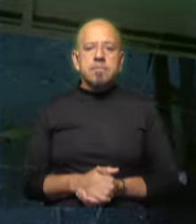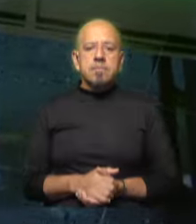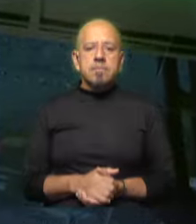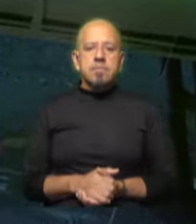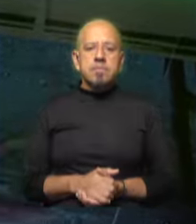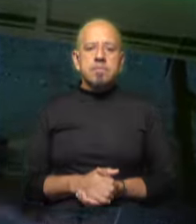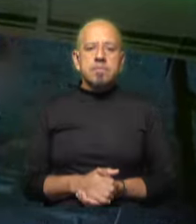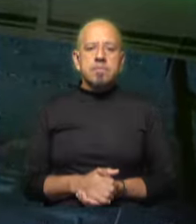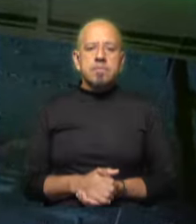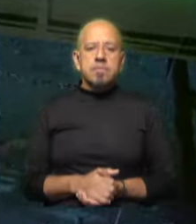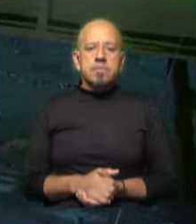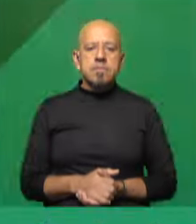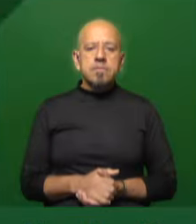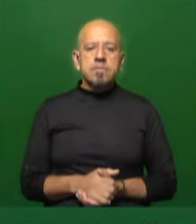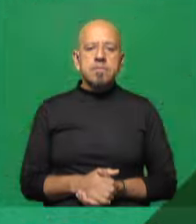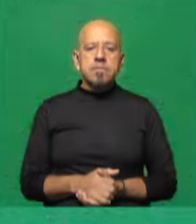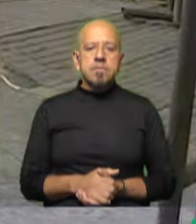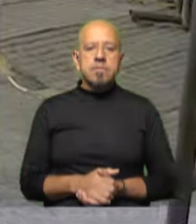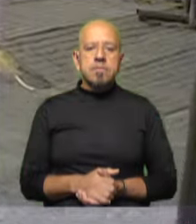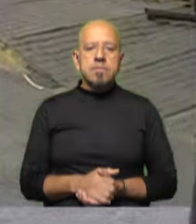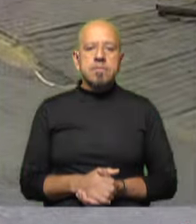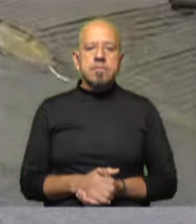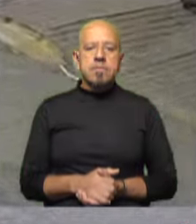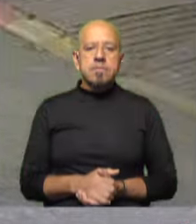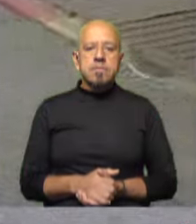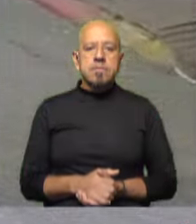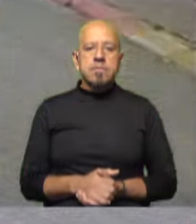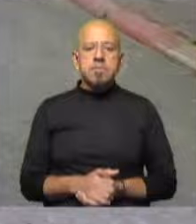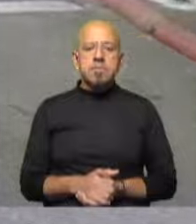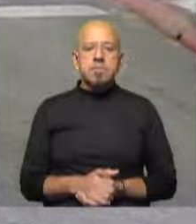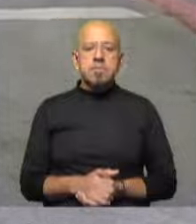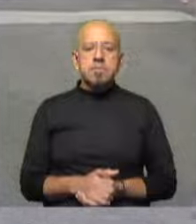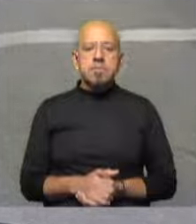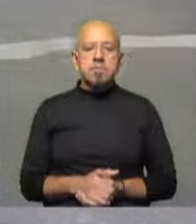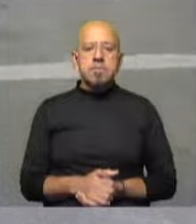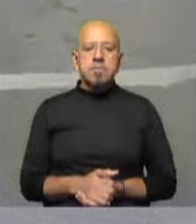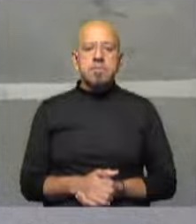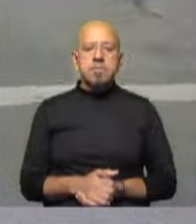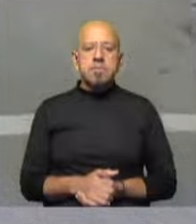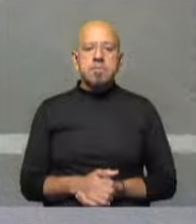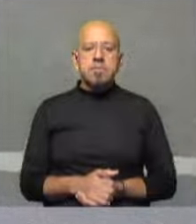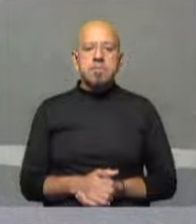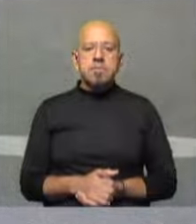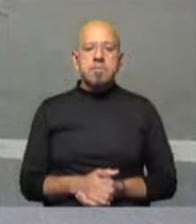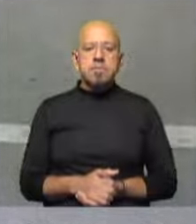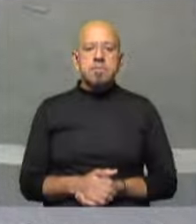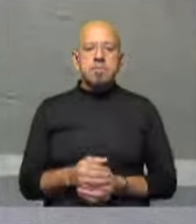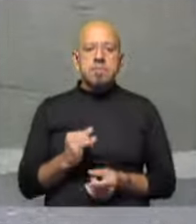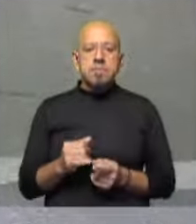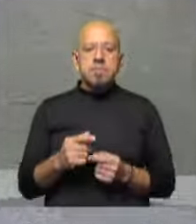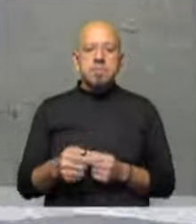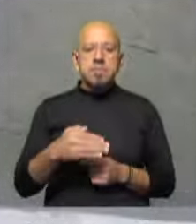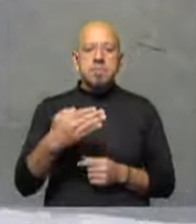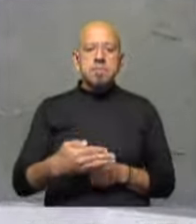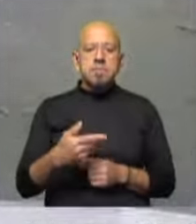Exactamente, vamos por inaugurada la temporada de carnaval, arranca, yo me muevo, 19:15, la largada de la comparsa inclusiva Valelé,